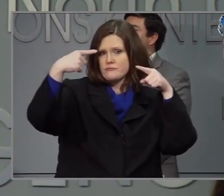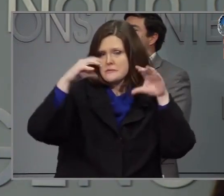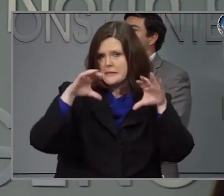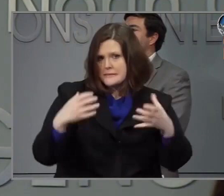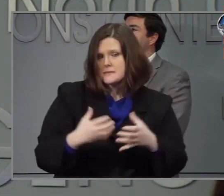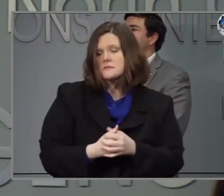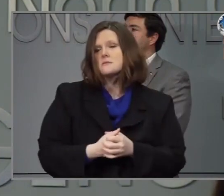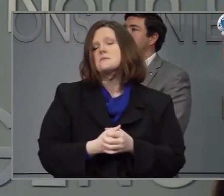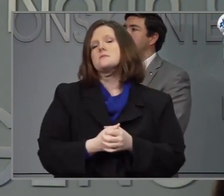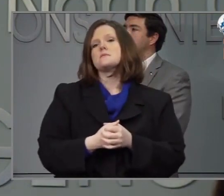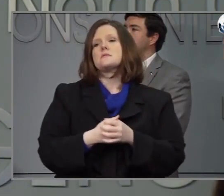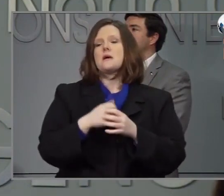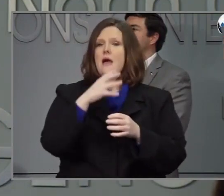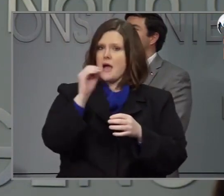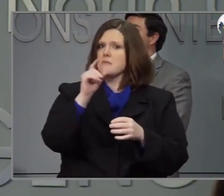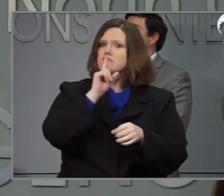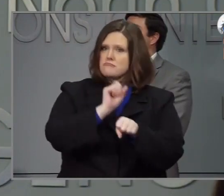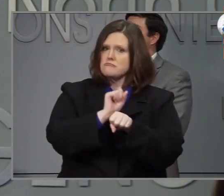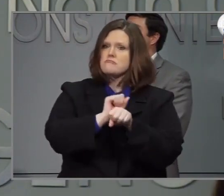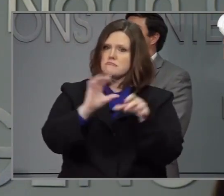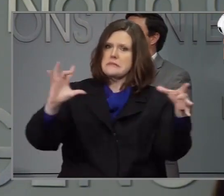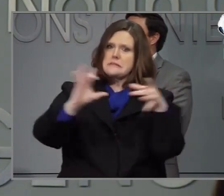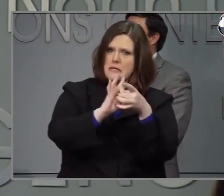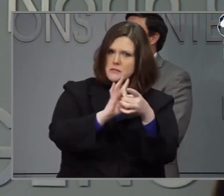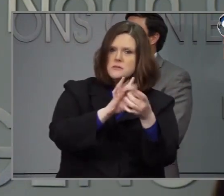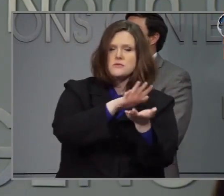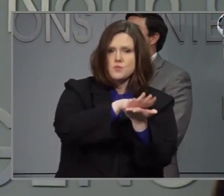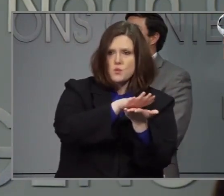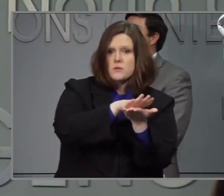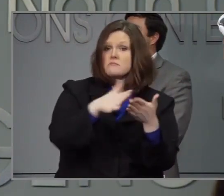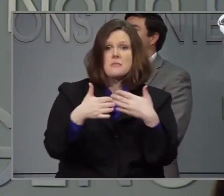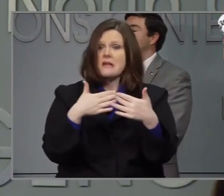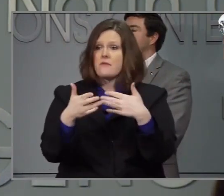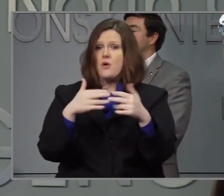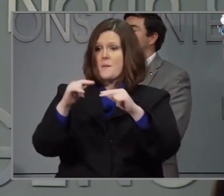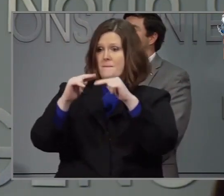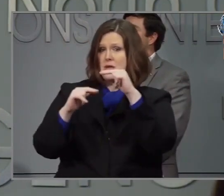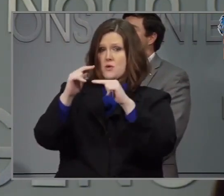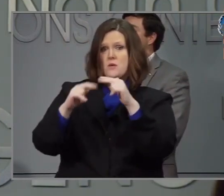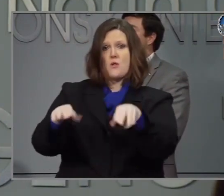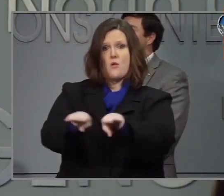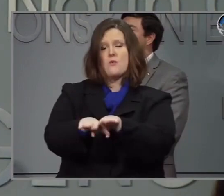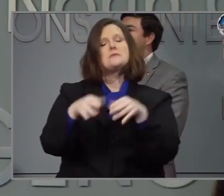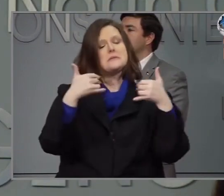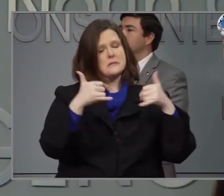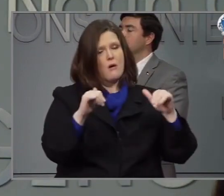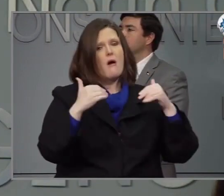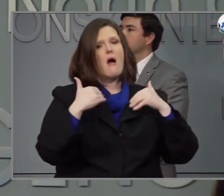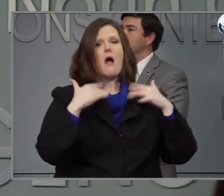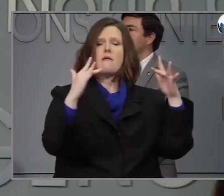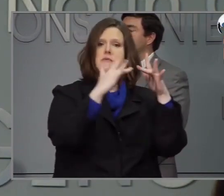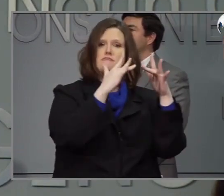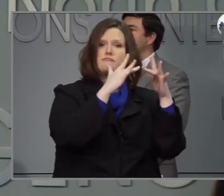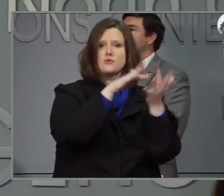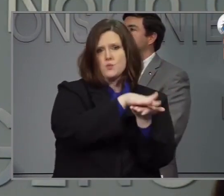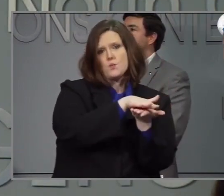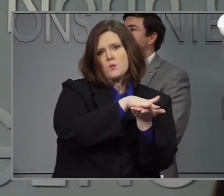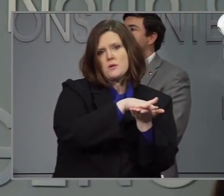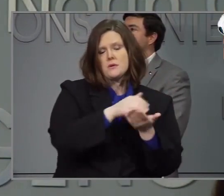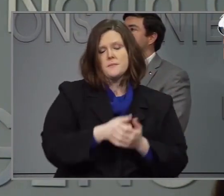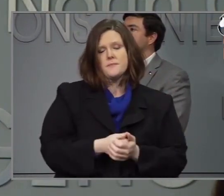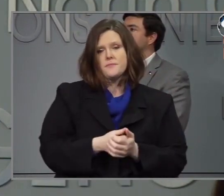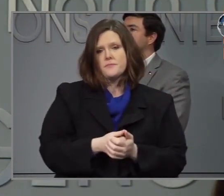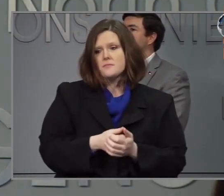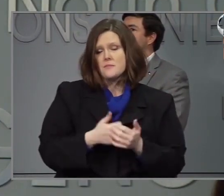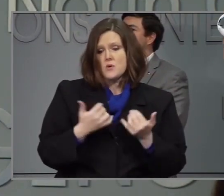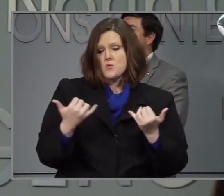las instalaciones estén cerradas y aun cuando estén aunque estén cerradas y